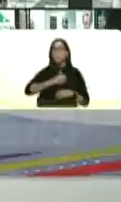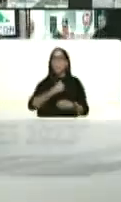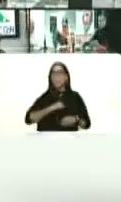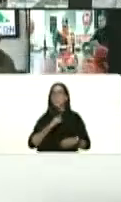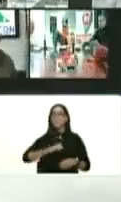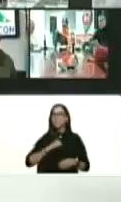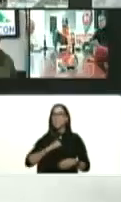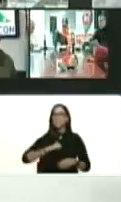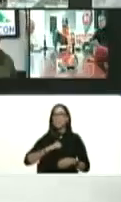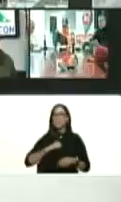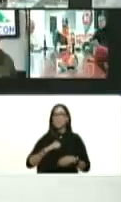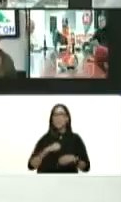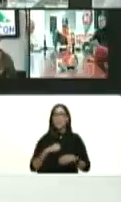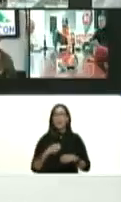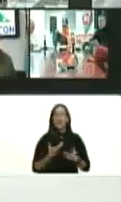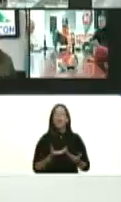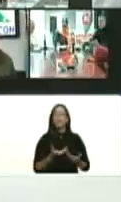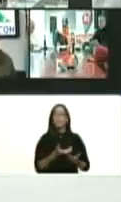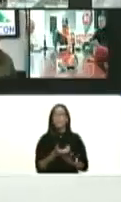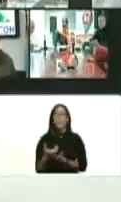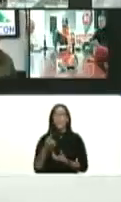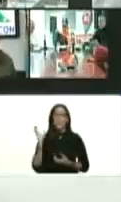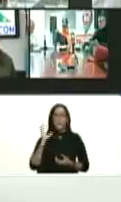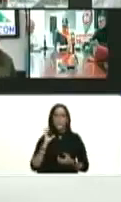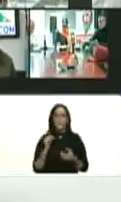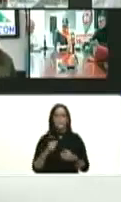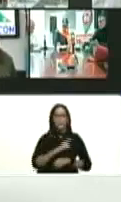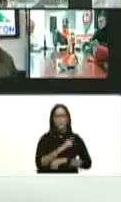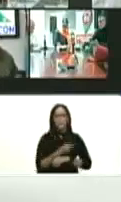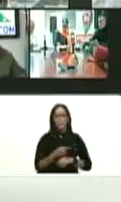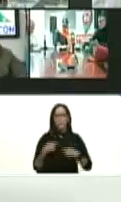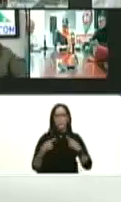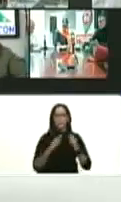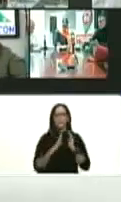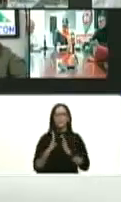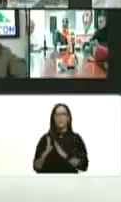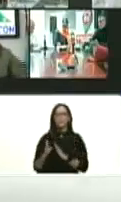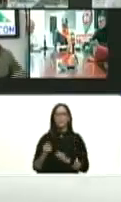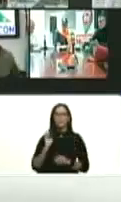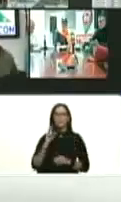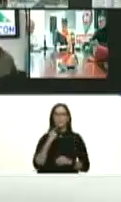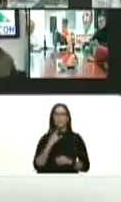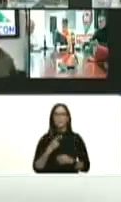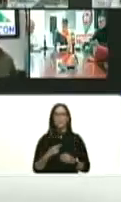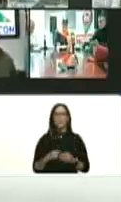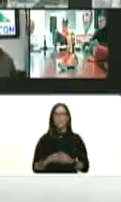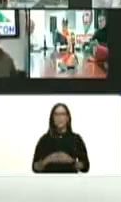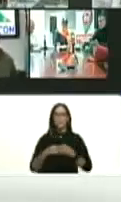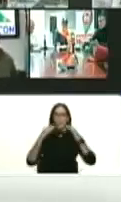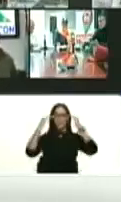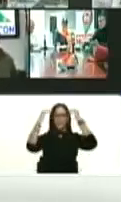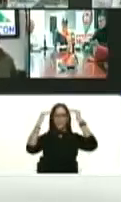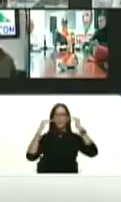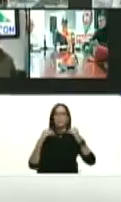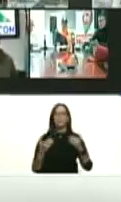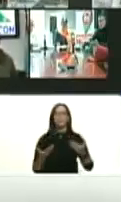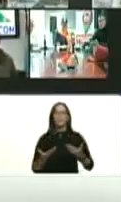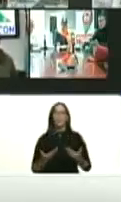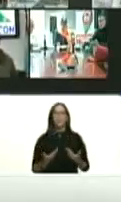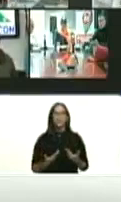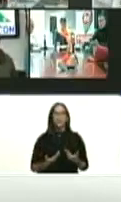Caracas todo y el poder popular organizado usted lo dice mi comandante aquí en Caracas nos entregaron